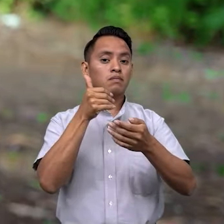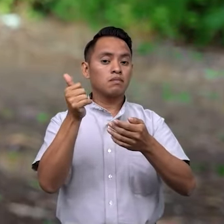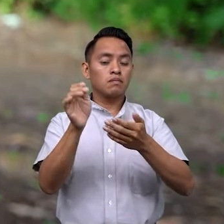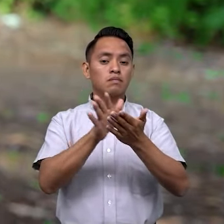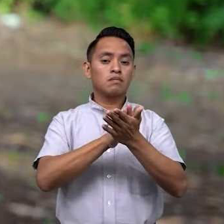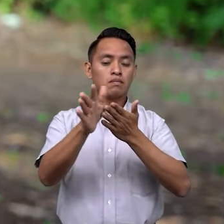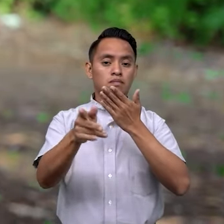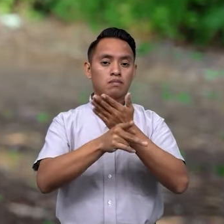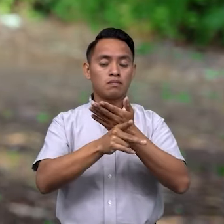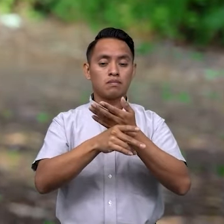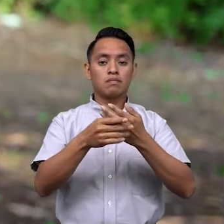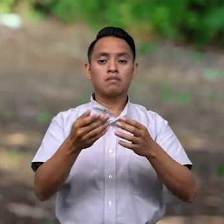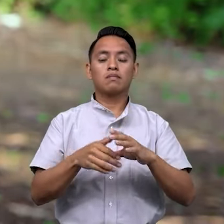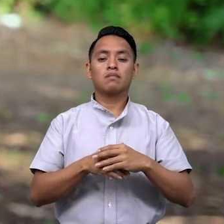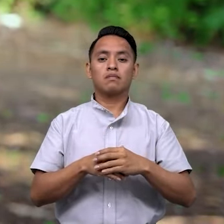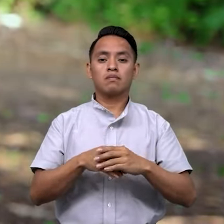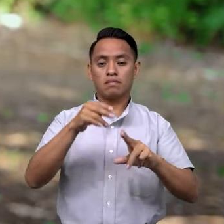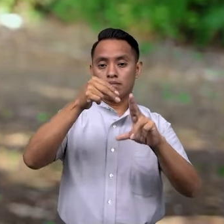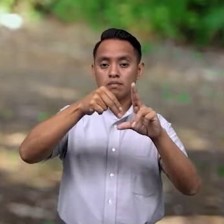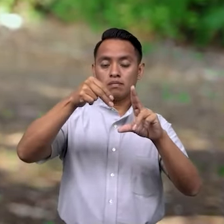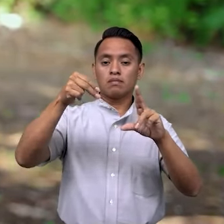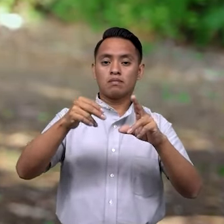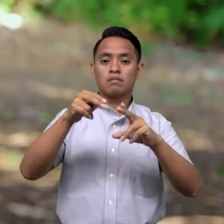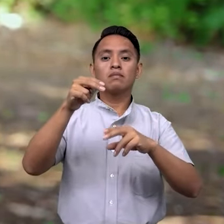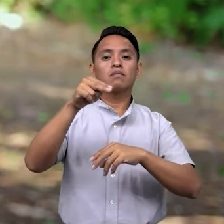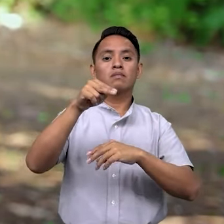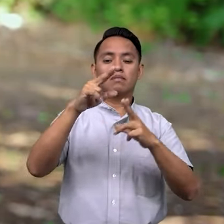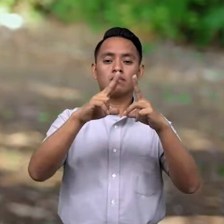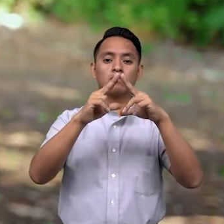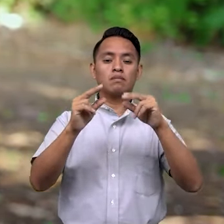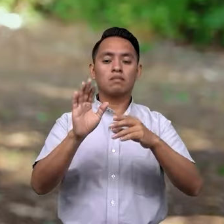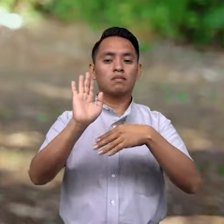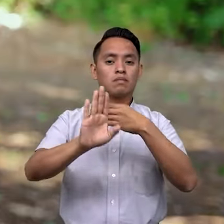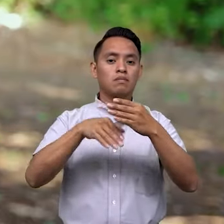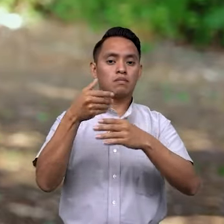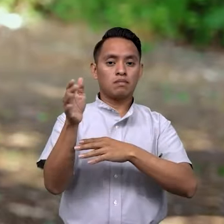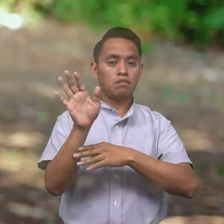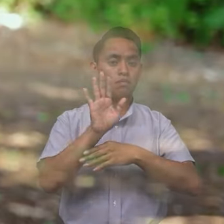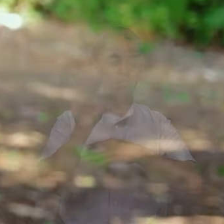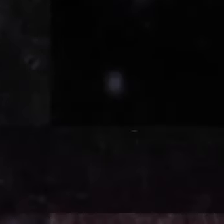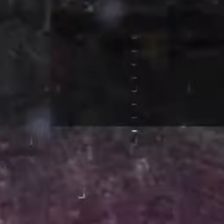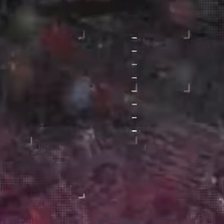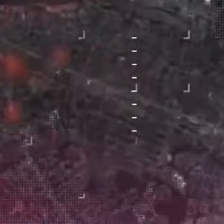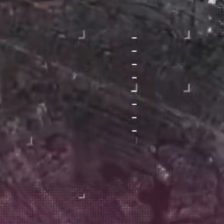buscándonos en las redes sociales como SINAPRED Nicaragua. Será hasta la próxima.